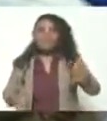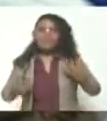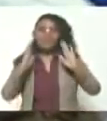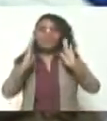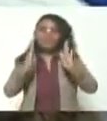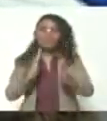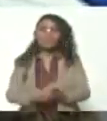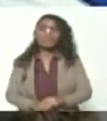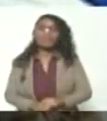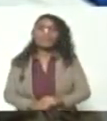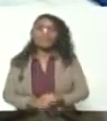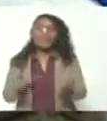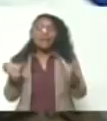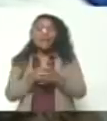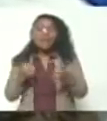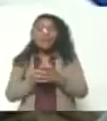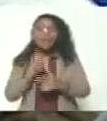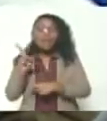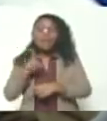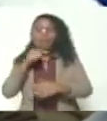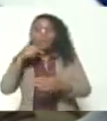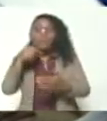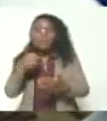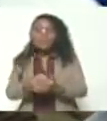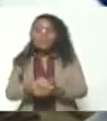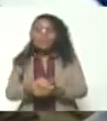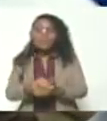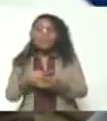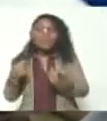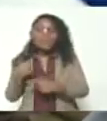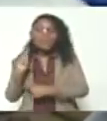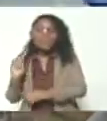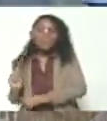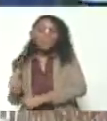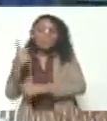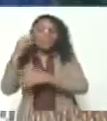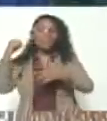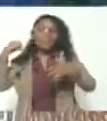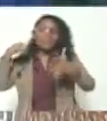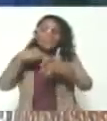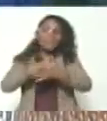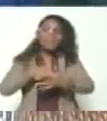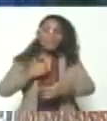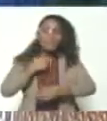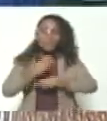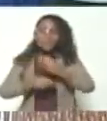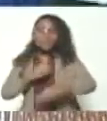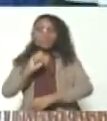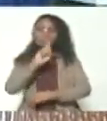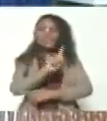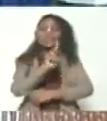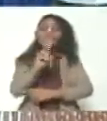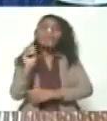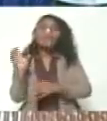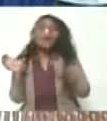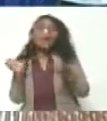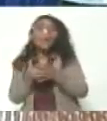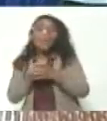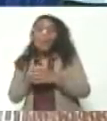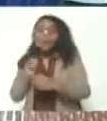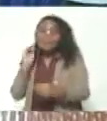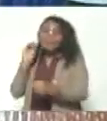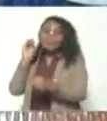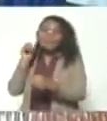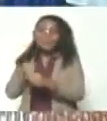las garitas del sector que ellos llamaban los Alpes, que fue el primer golpe que le dimos, con 120 comandos que entraron a